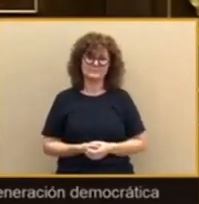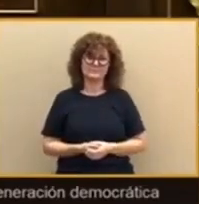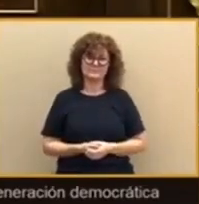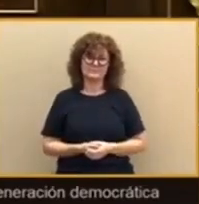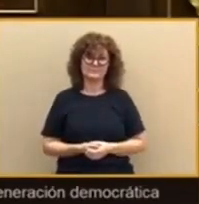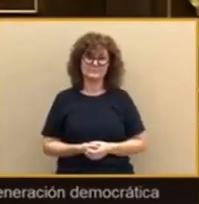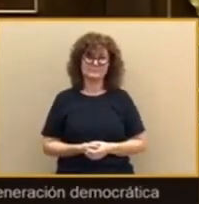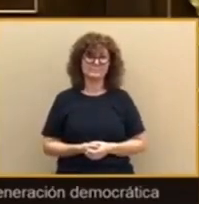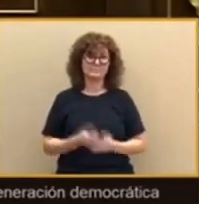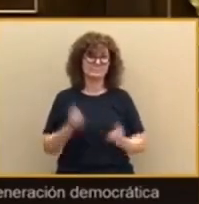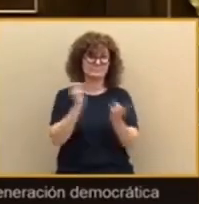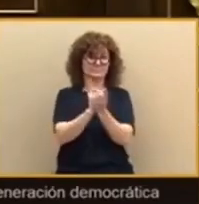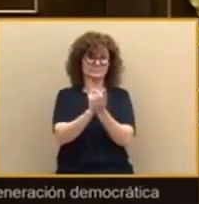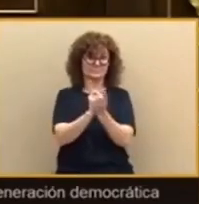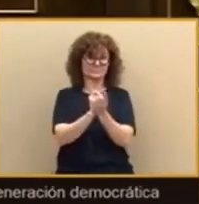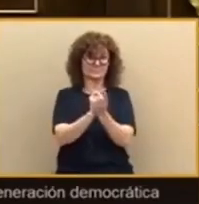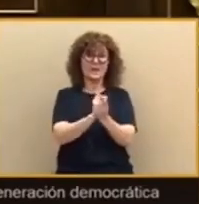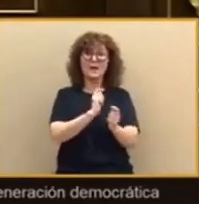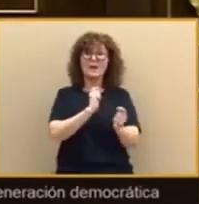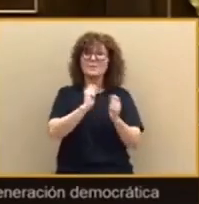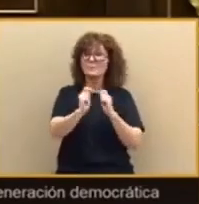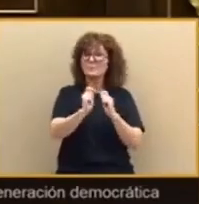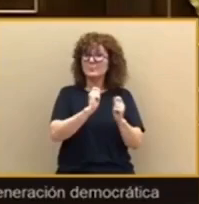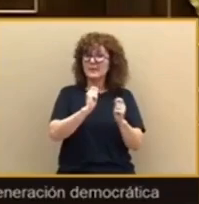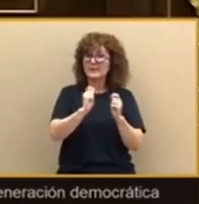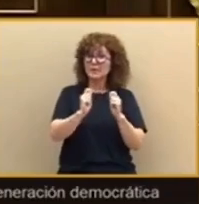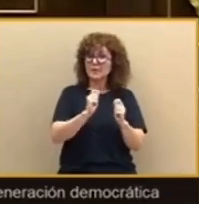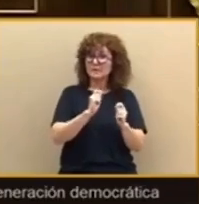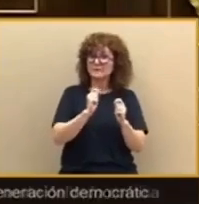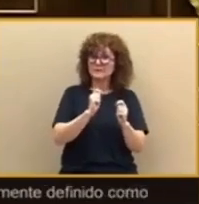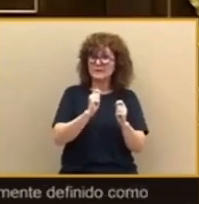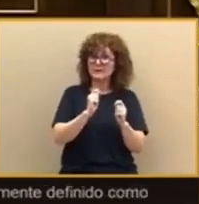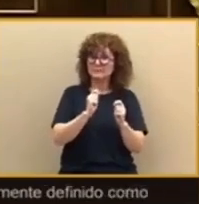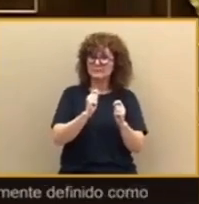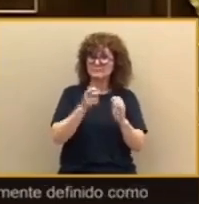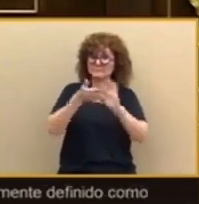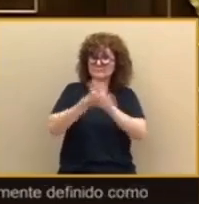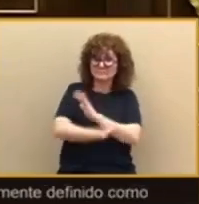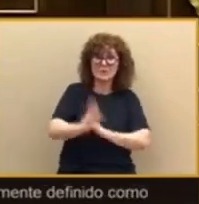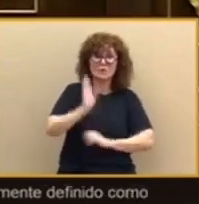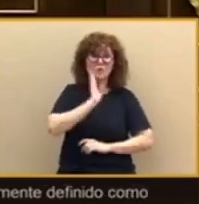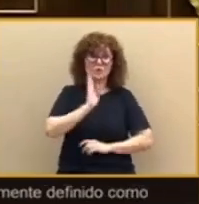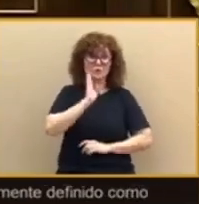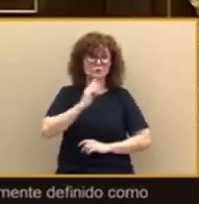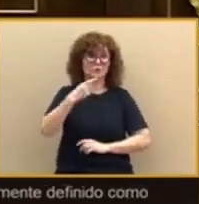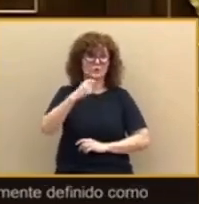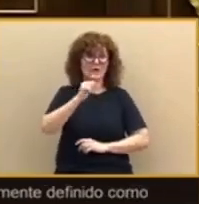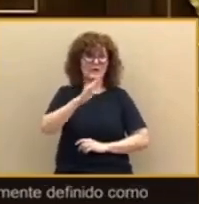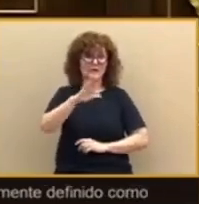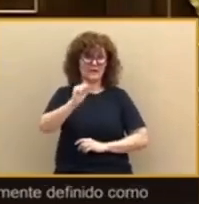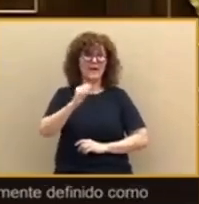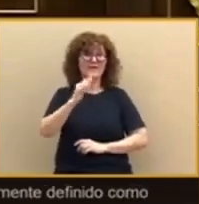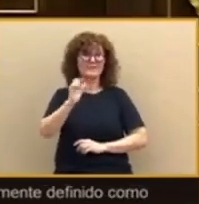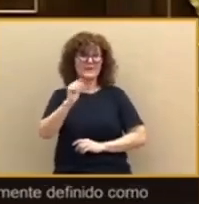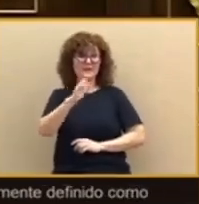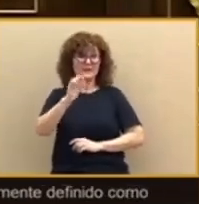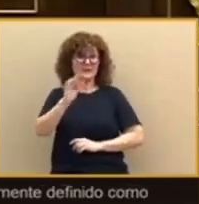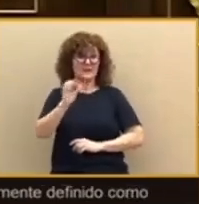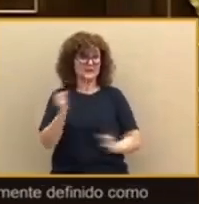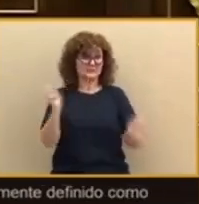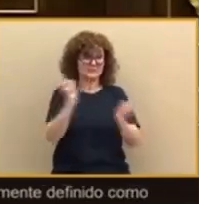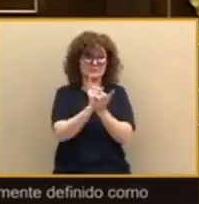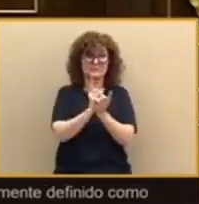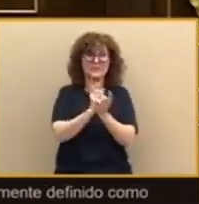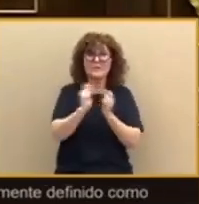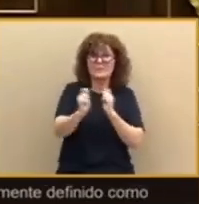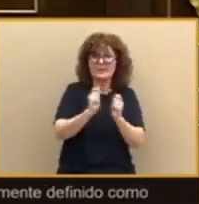el truco está en que ellos se han beneficiado durante muchísimo tiempo del lawfare, del mediafare que se le hacía a las fuerzas independentistas,